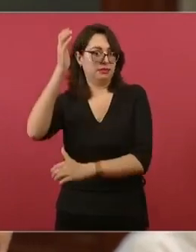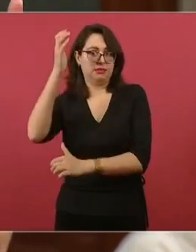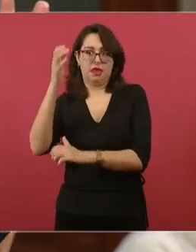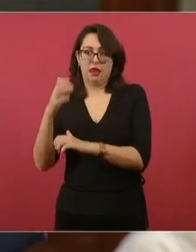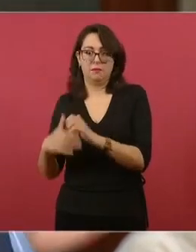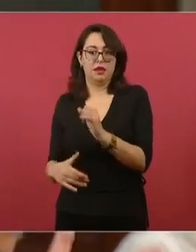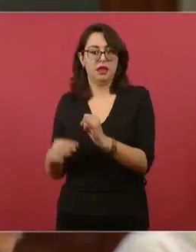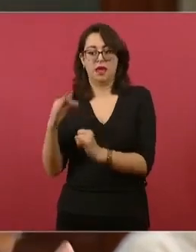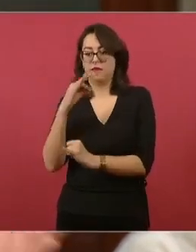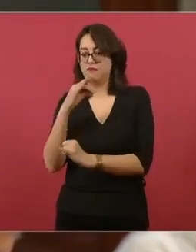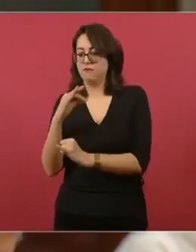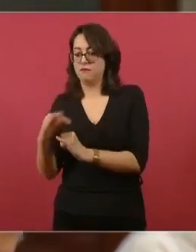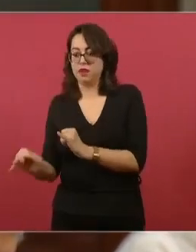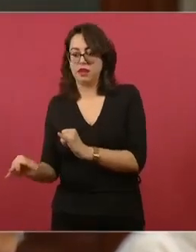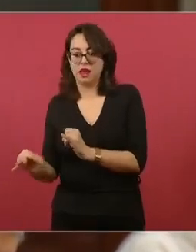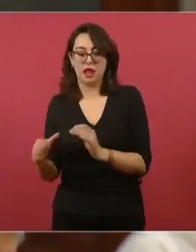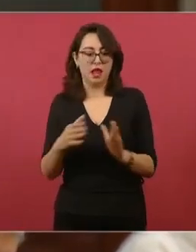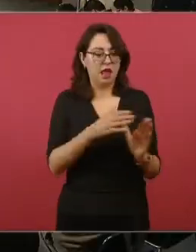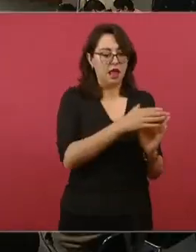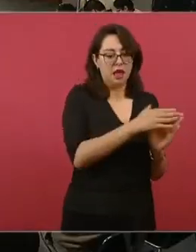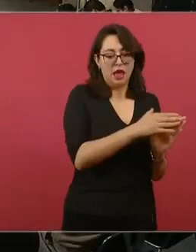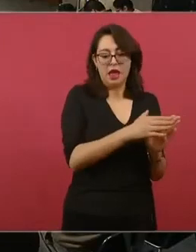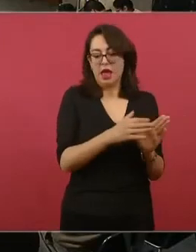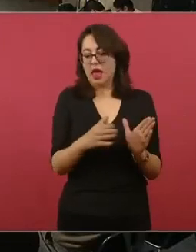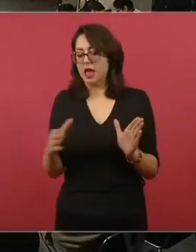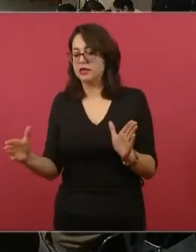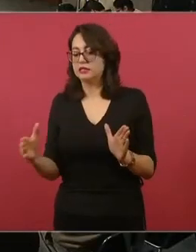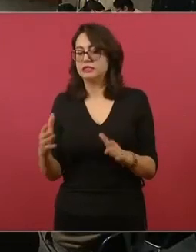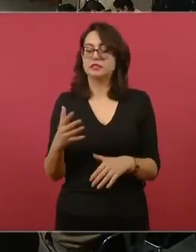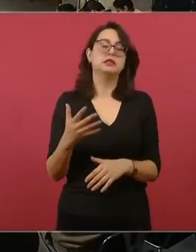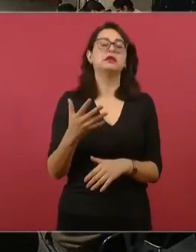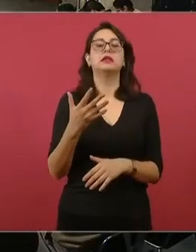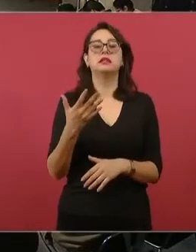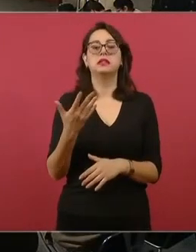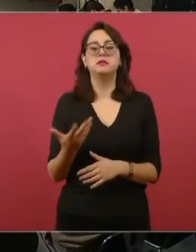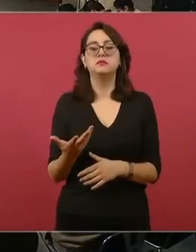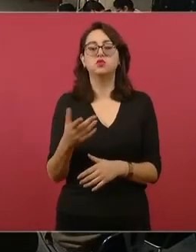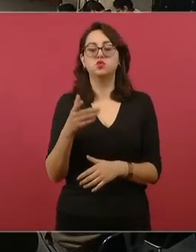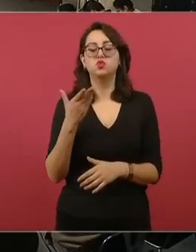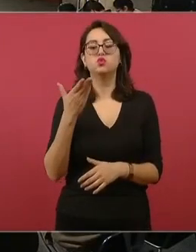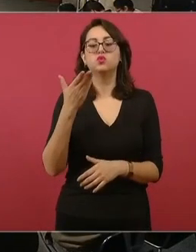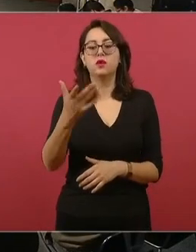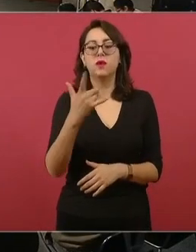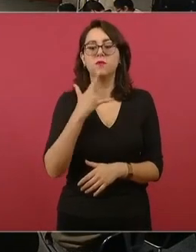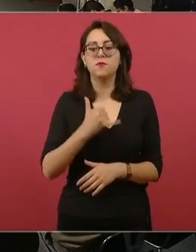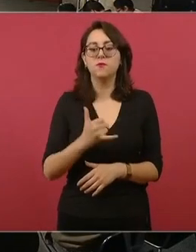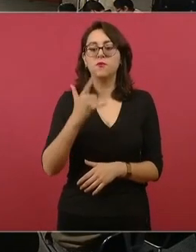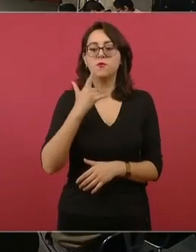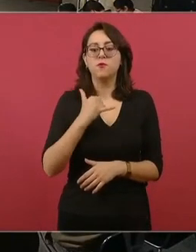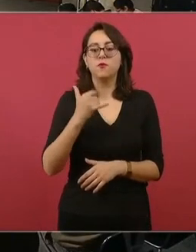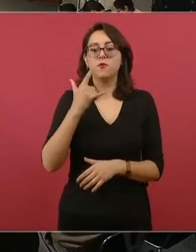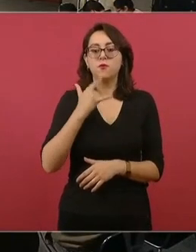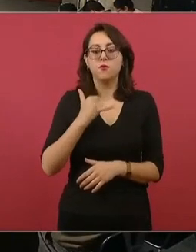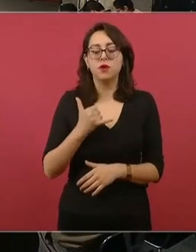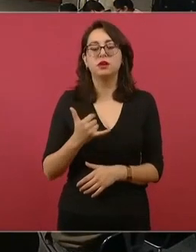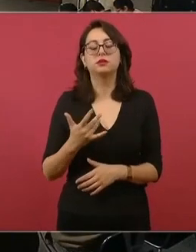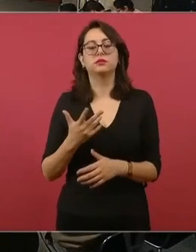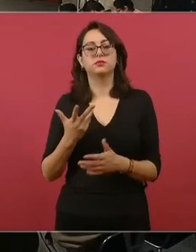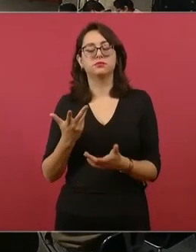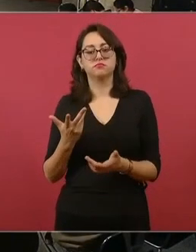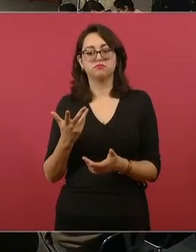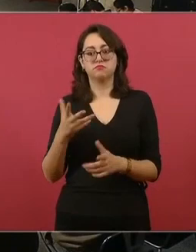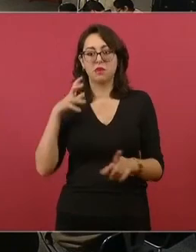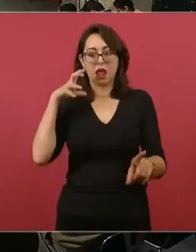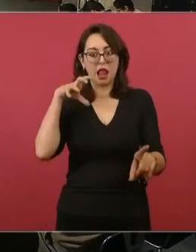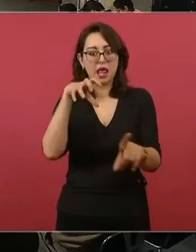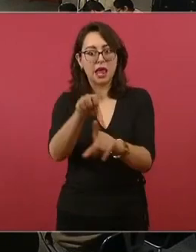acciones que se han venido dando de inicio a fin. ¿Cómo calificaría usted estos 18 años que usted buscó la presidencia? ¿Qué se ha